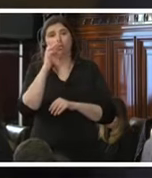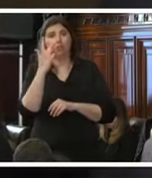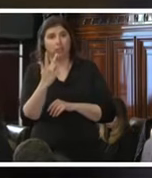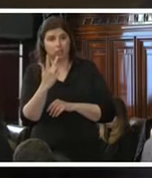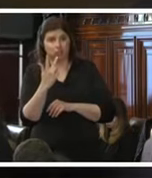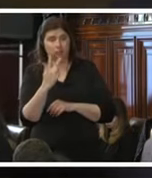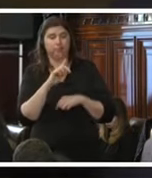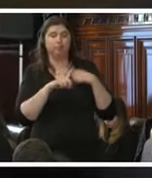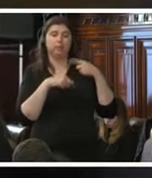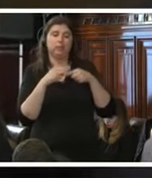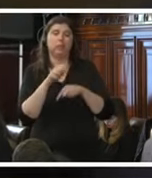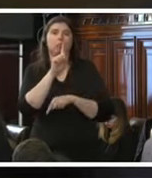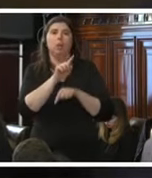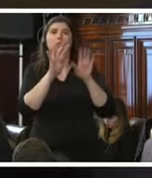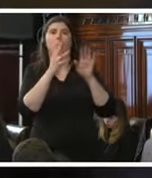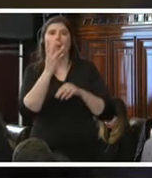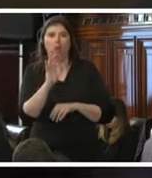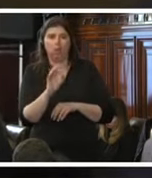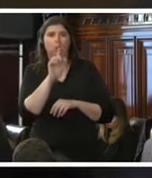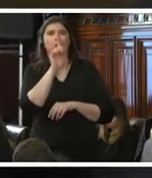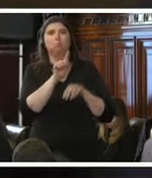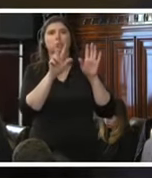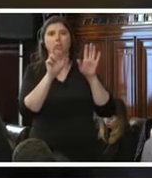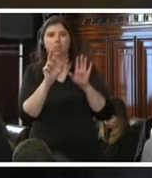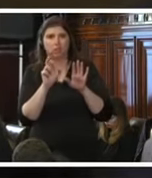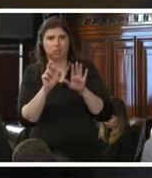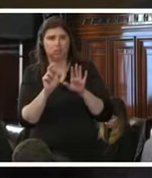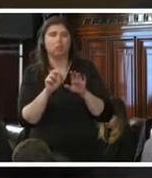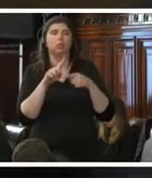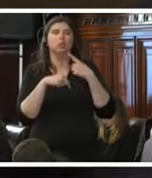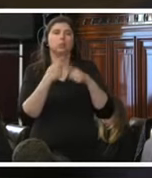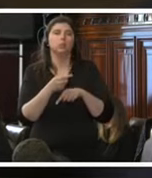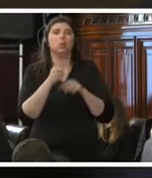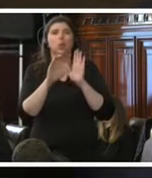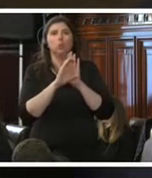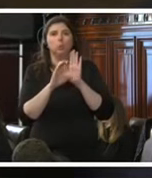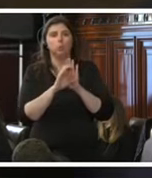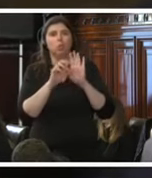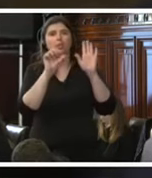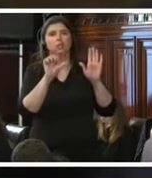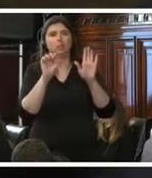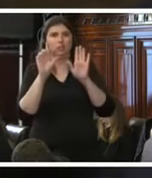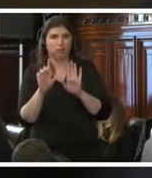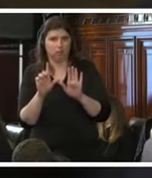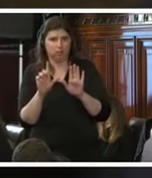siguen 1940, 1870, el decreto presidencial del 40 y constitución de 67,